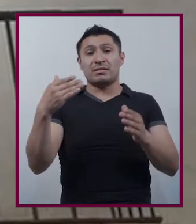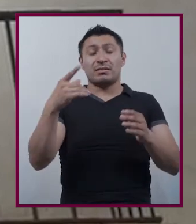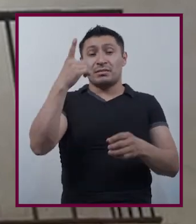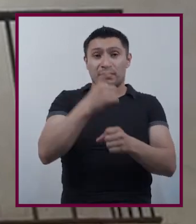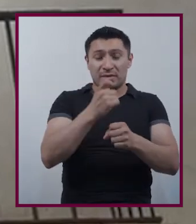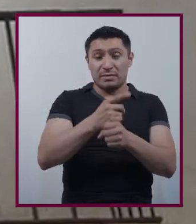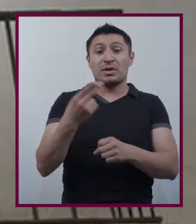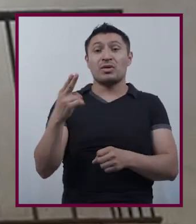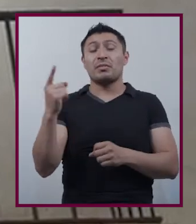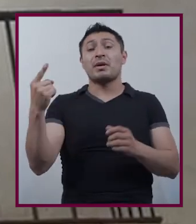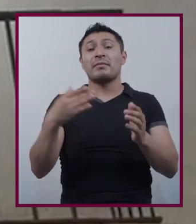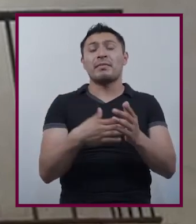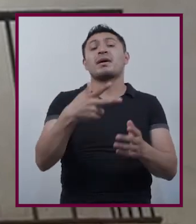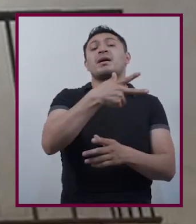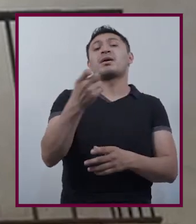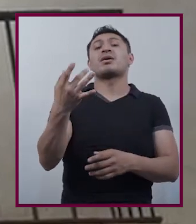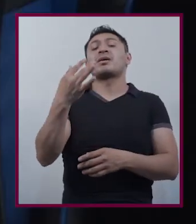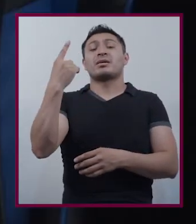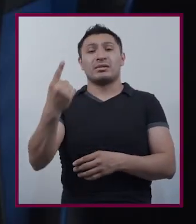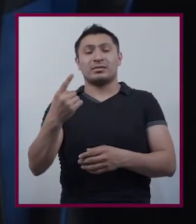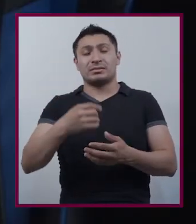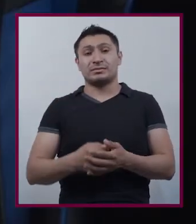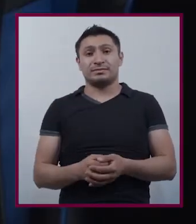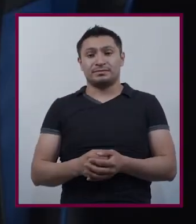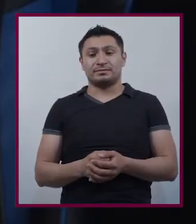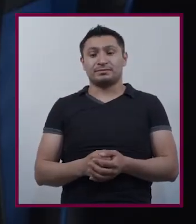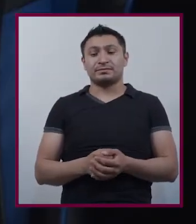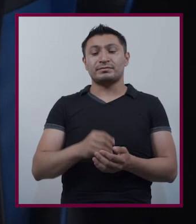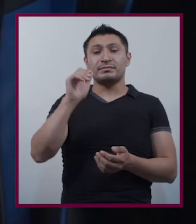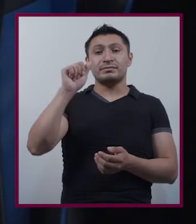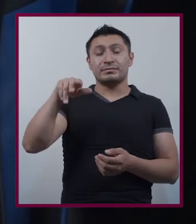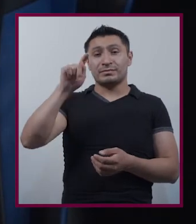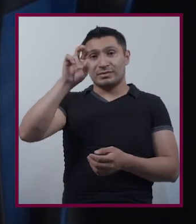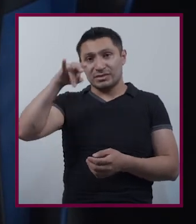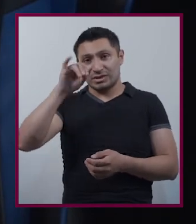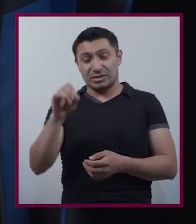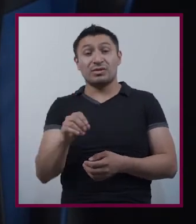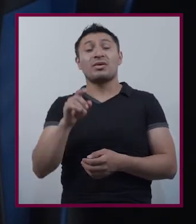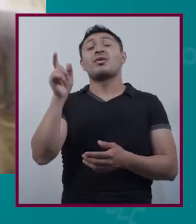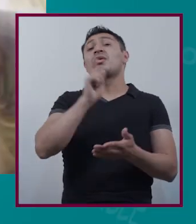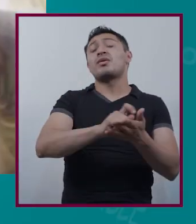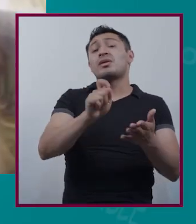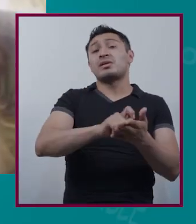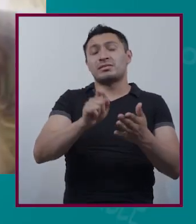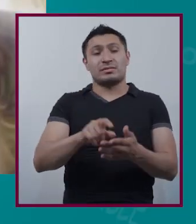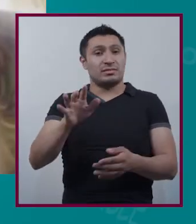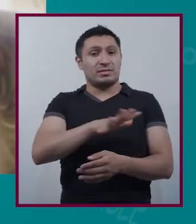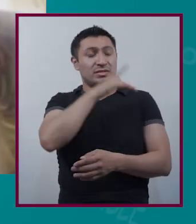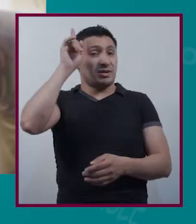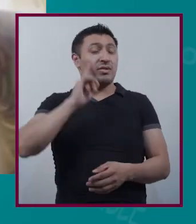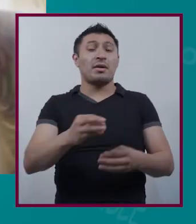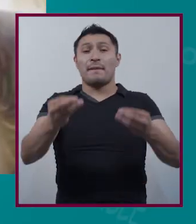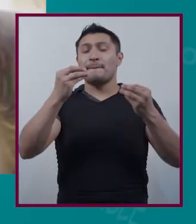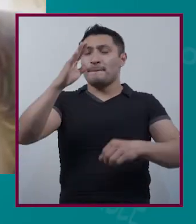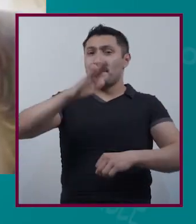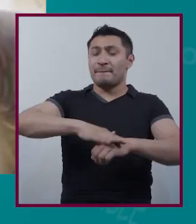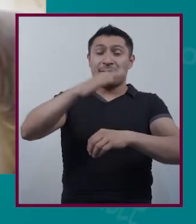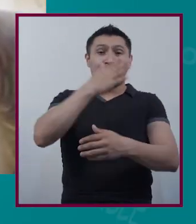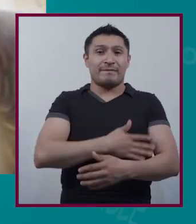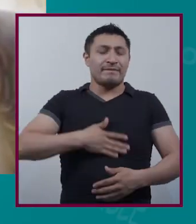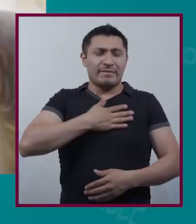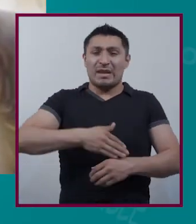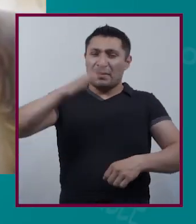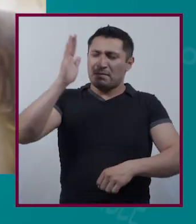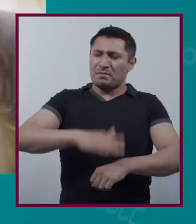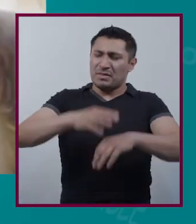de 1851. Artemio del Valle Arizpe escribió: la Güera fue mucho más que sus amantes,